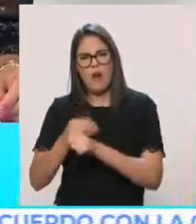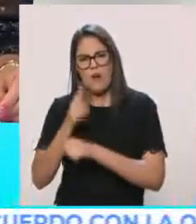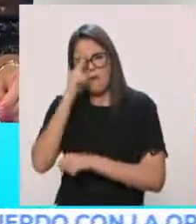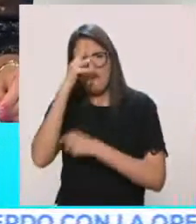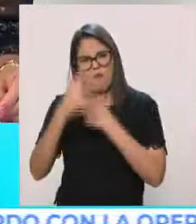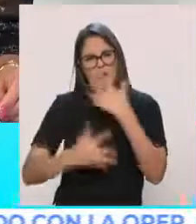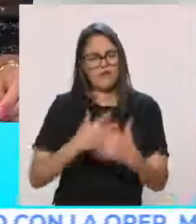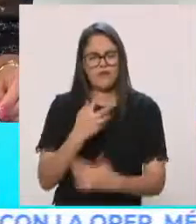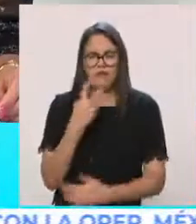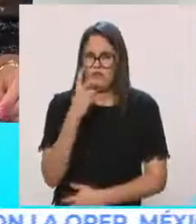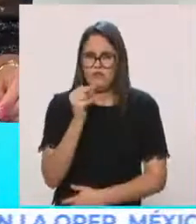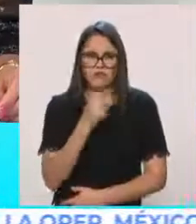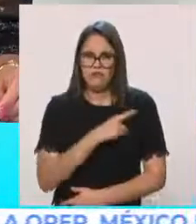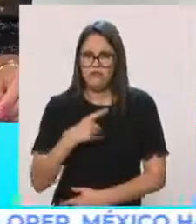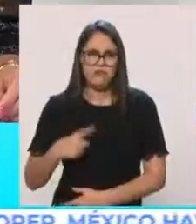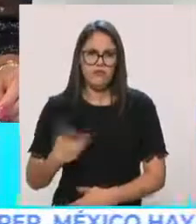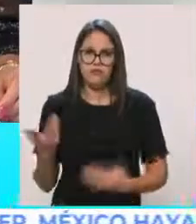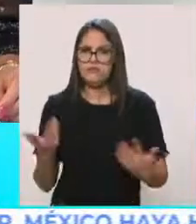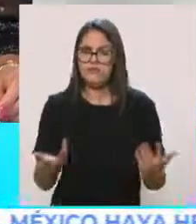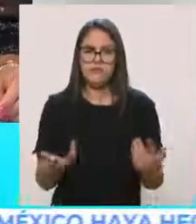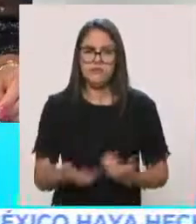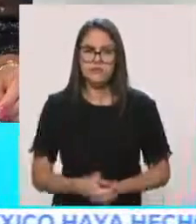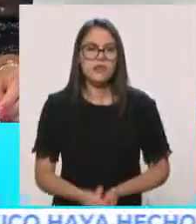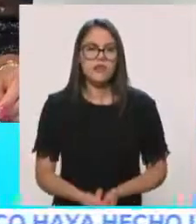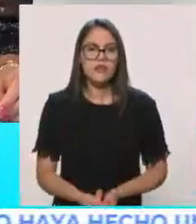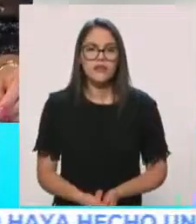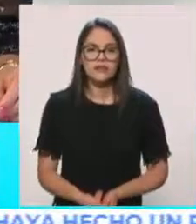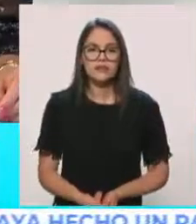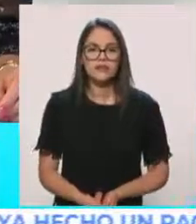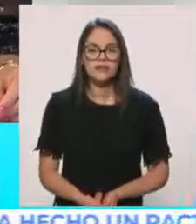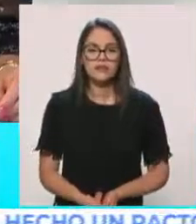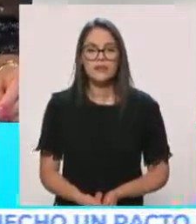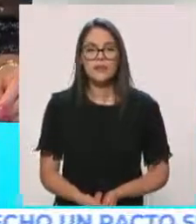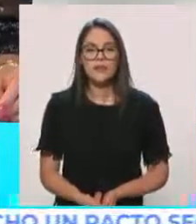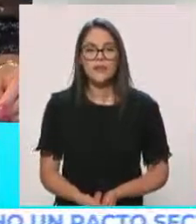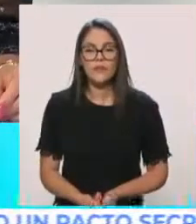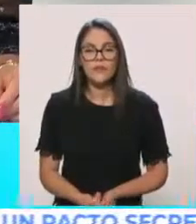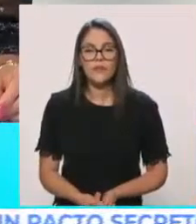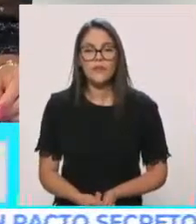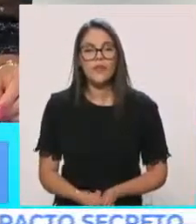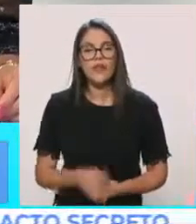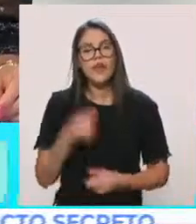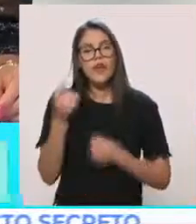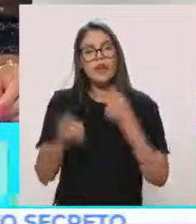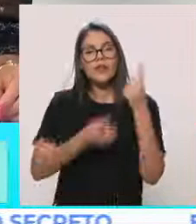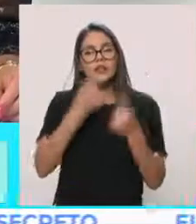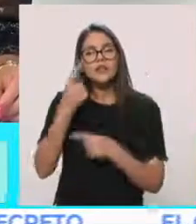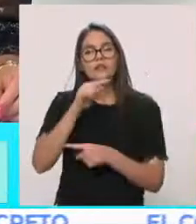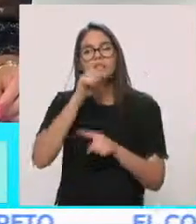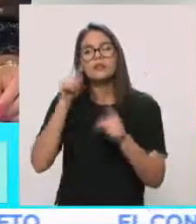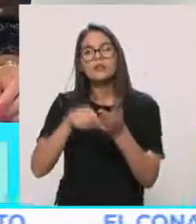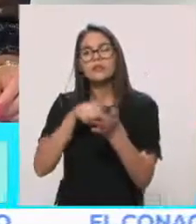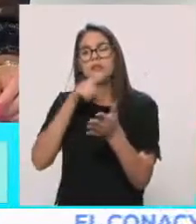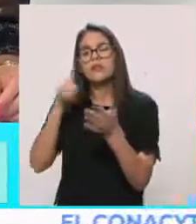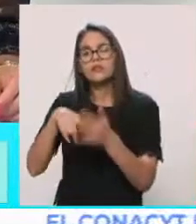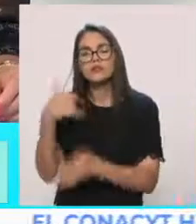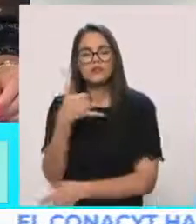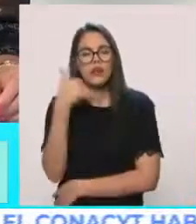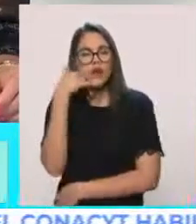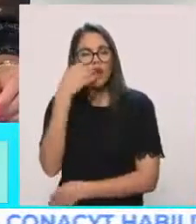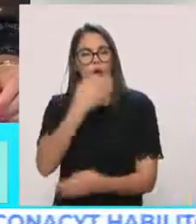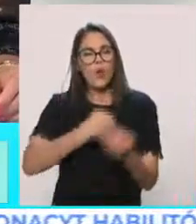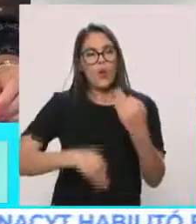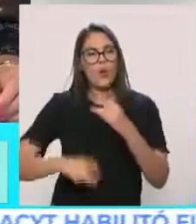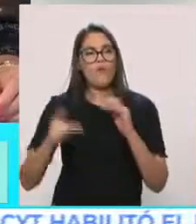de la violencia familiar. Hay unos piquitos que tenemos en las llamadas que son manejables y todos colaboramos con las